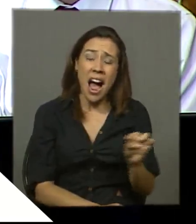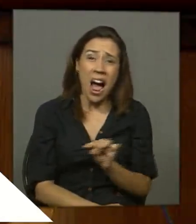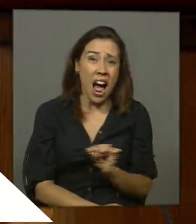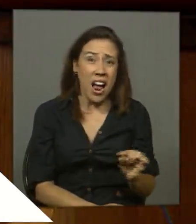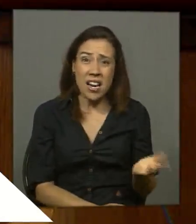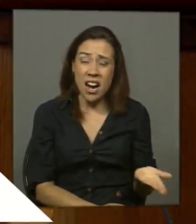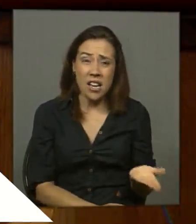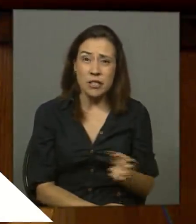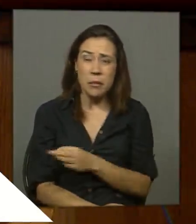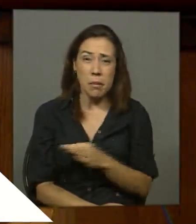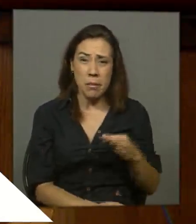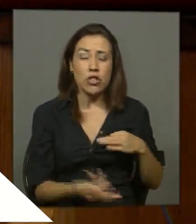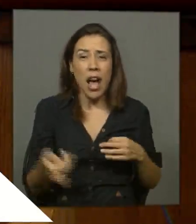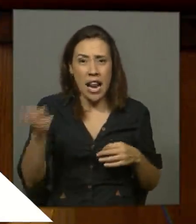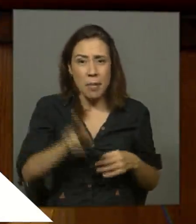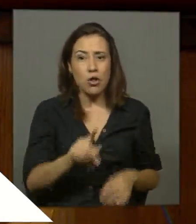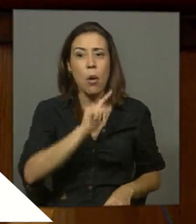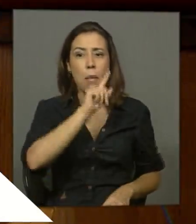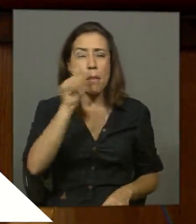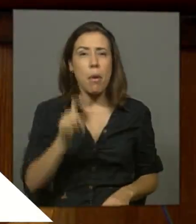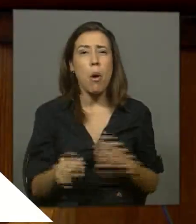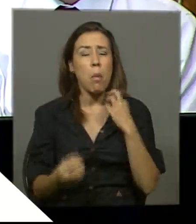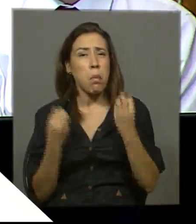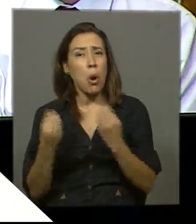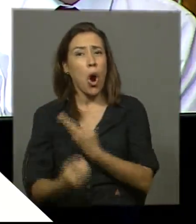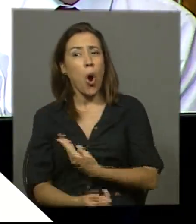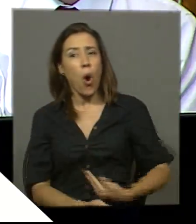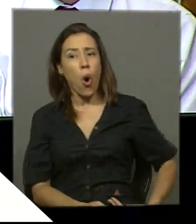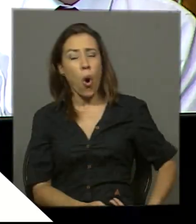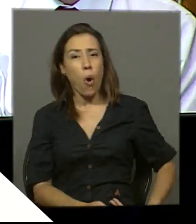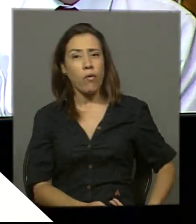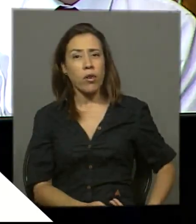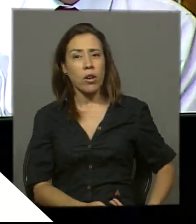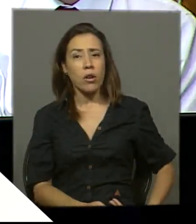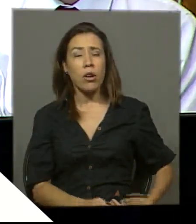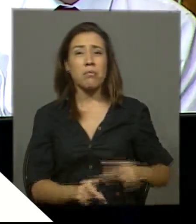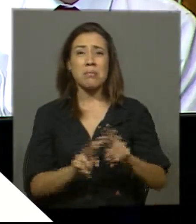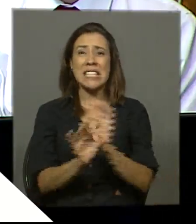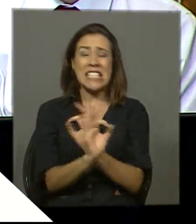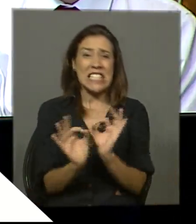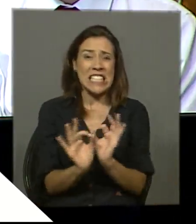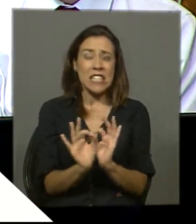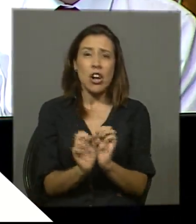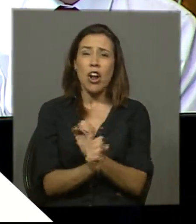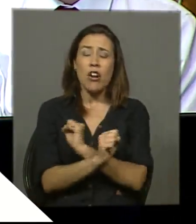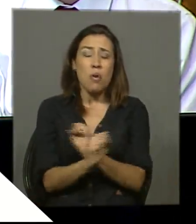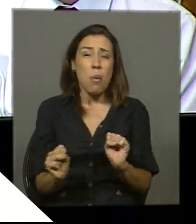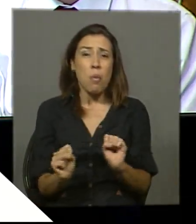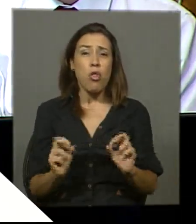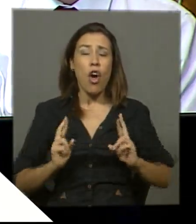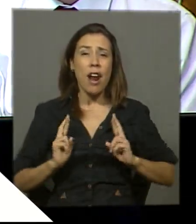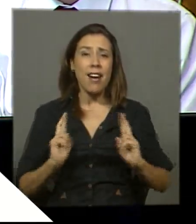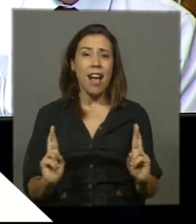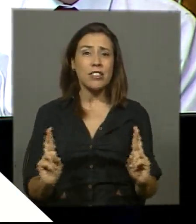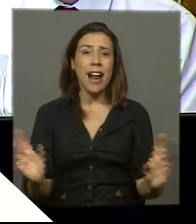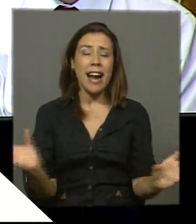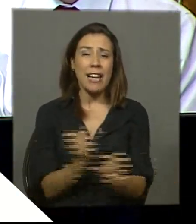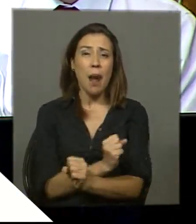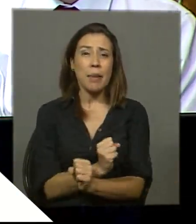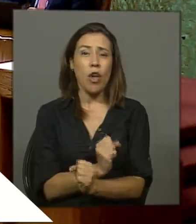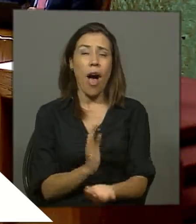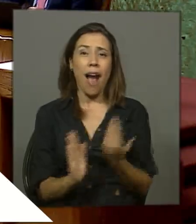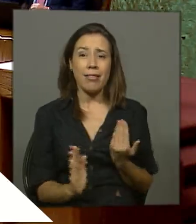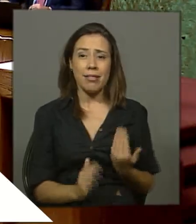ministro Le repito la pregunta por qué el gobierno con su inoperancia no fue capaz de reaccionar a tiempo